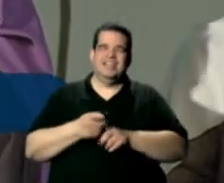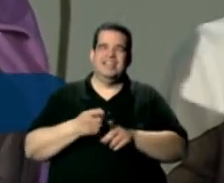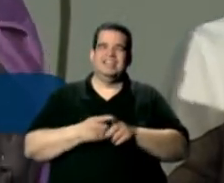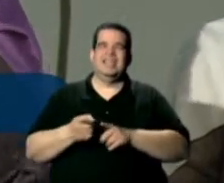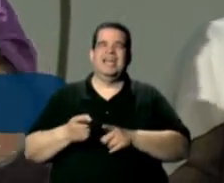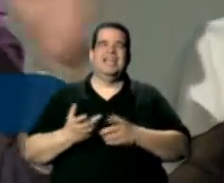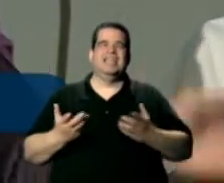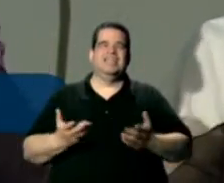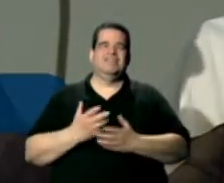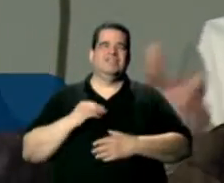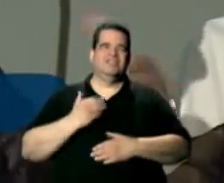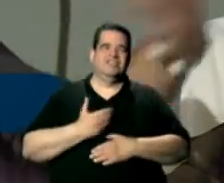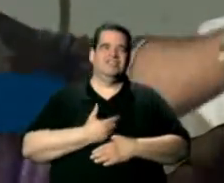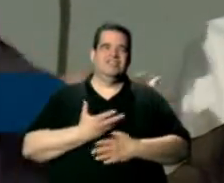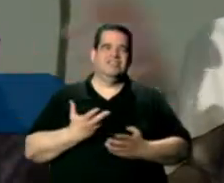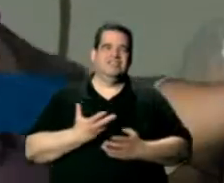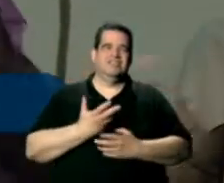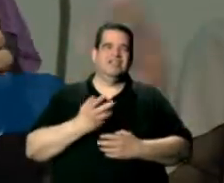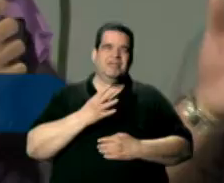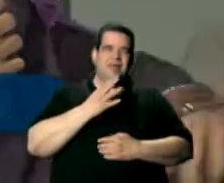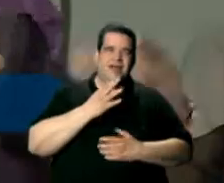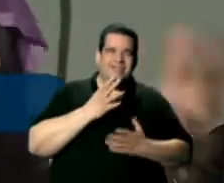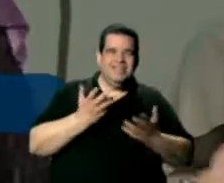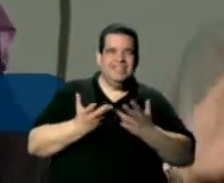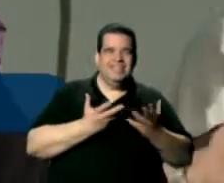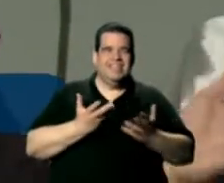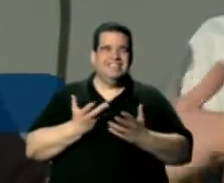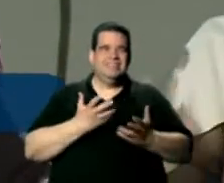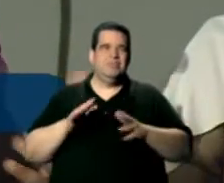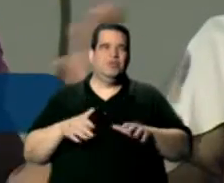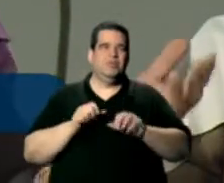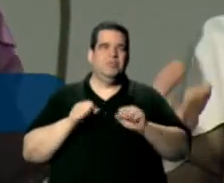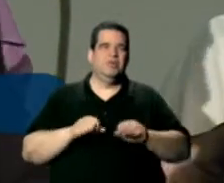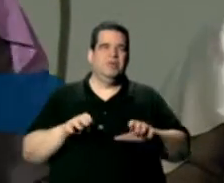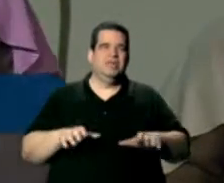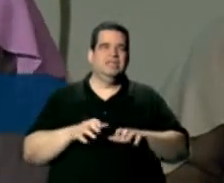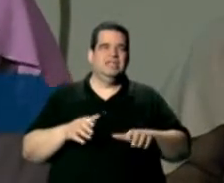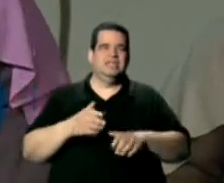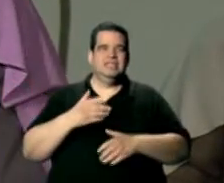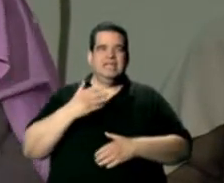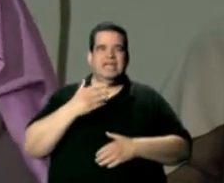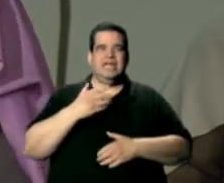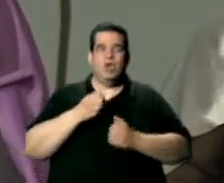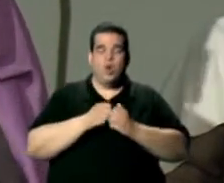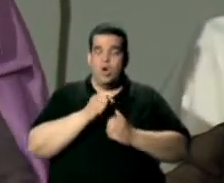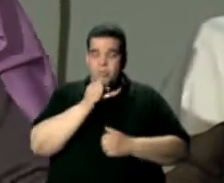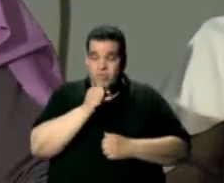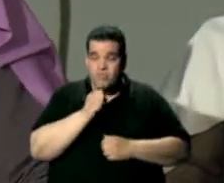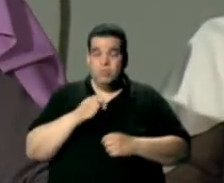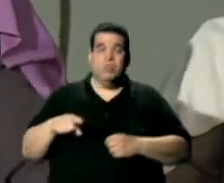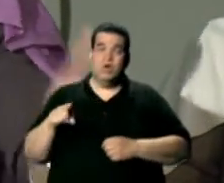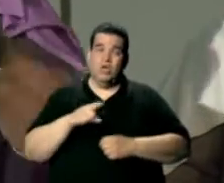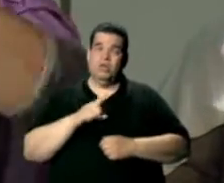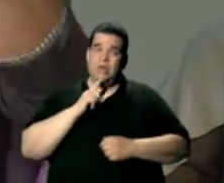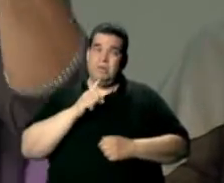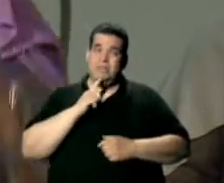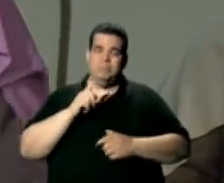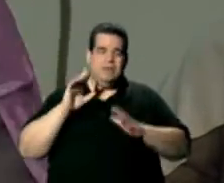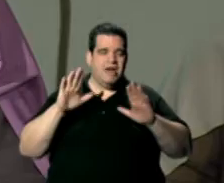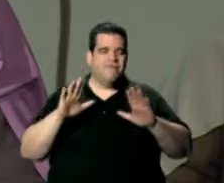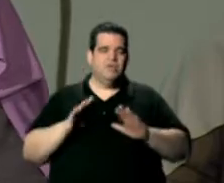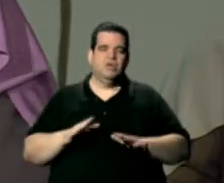película. Porque nosotros pues ya sabemos y hacemos lo que podemos hacer frente al micrófono. Pero ellos son los magos, ¿no? Los que nos